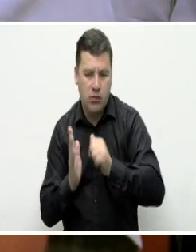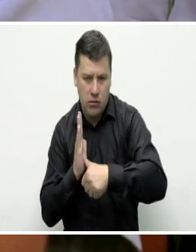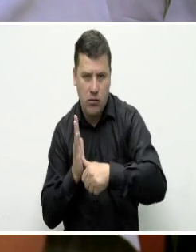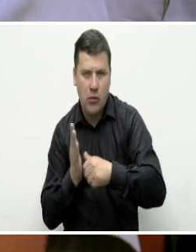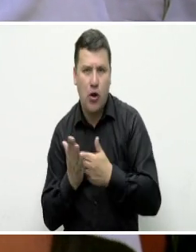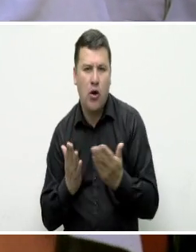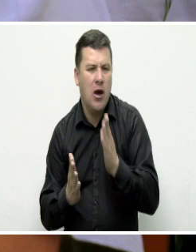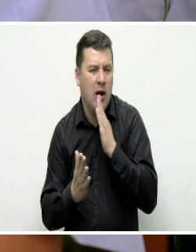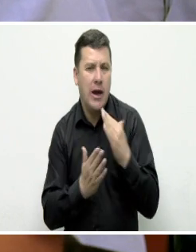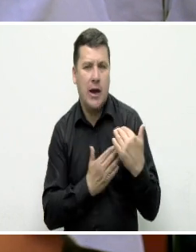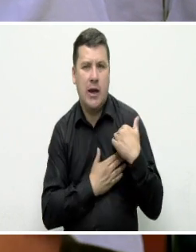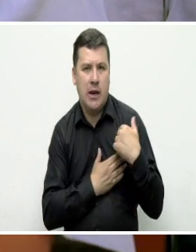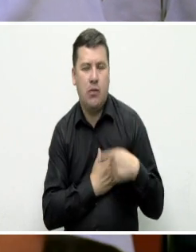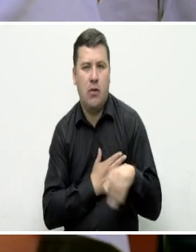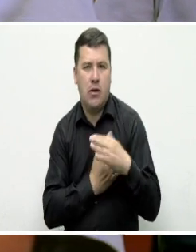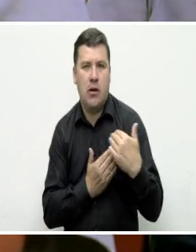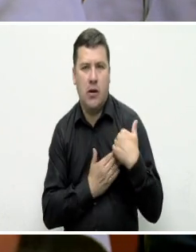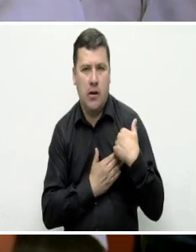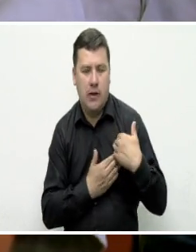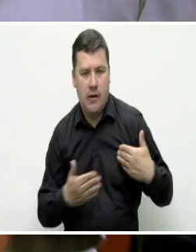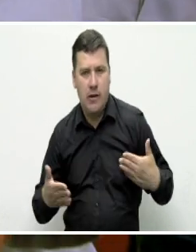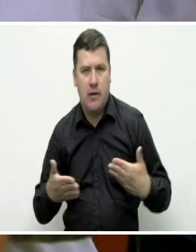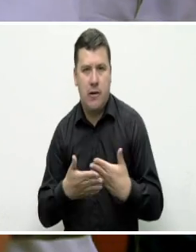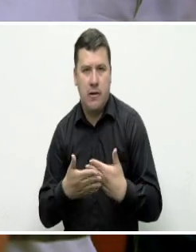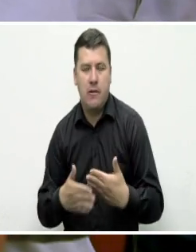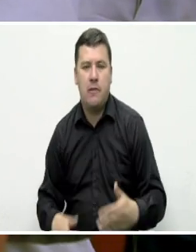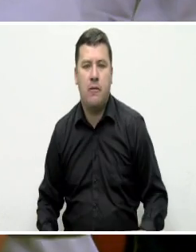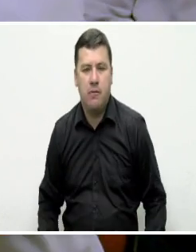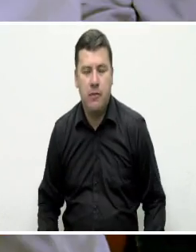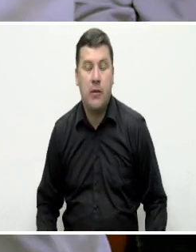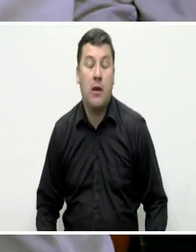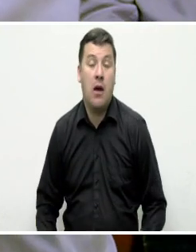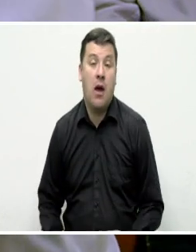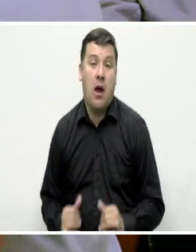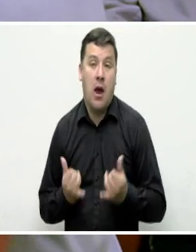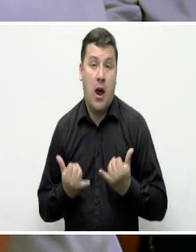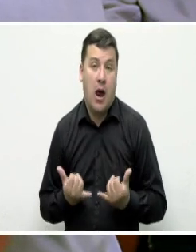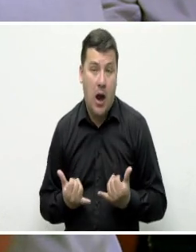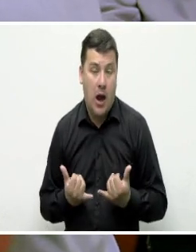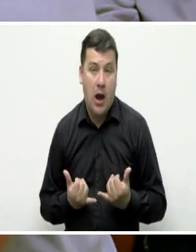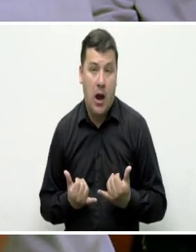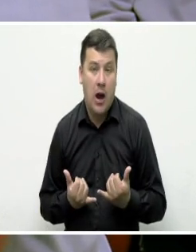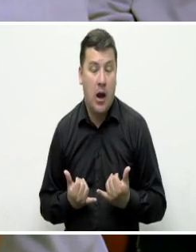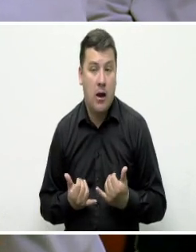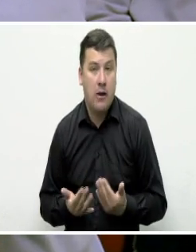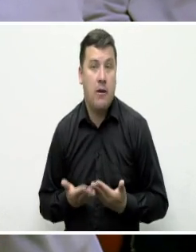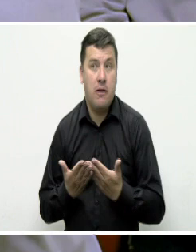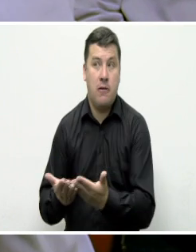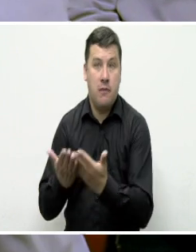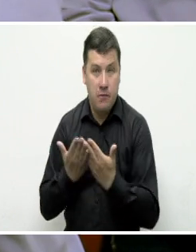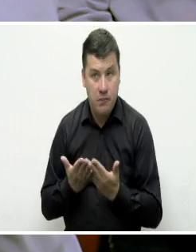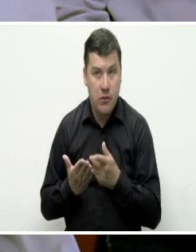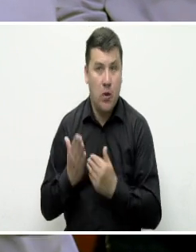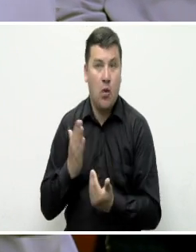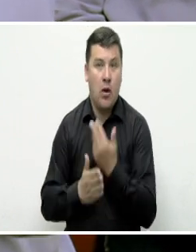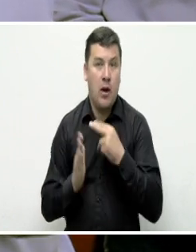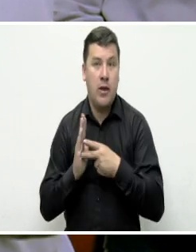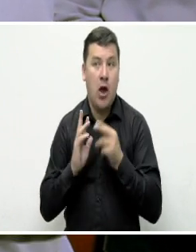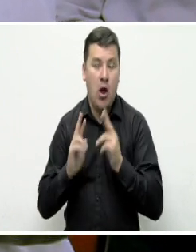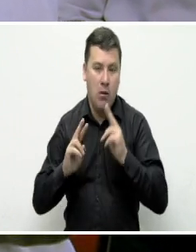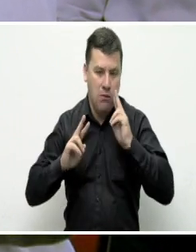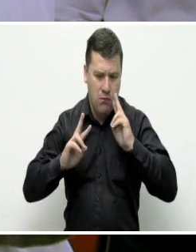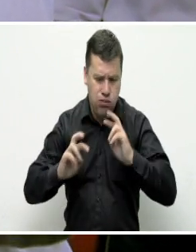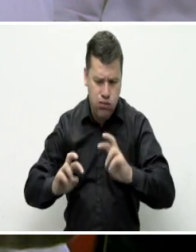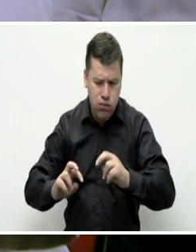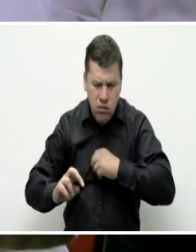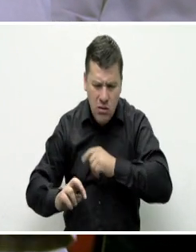quién corresponde ha sido de lo mejor que tenemos. Y ahora con lo que usted nos está ofreciendo, pues espero que la investigación